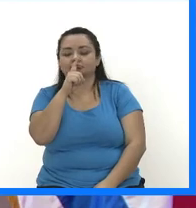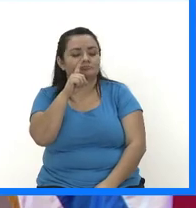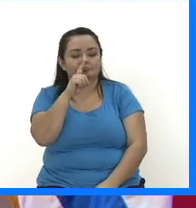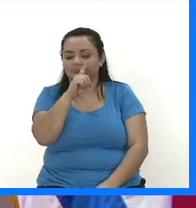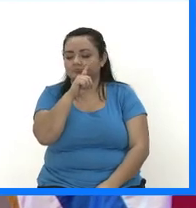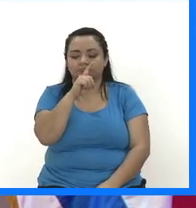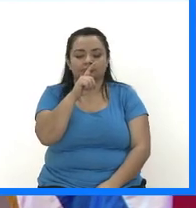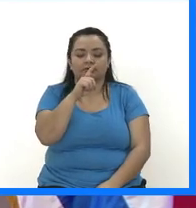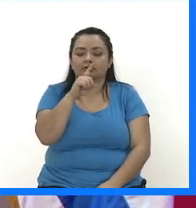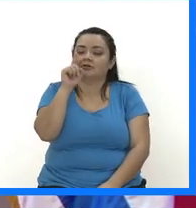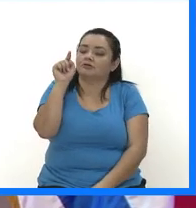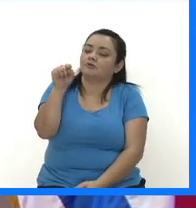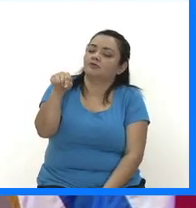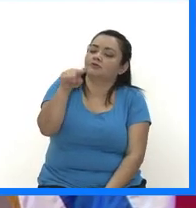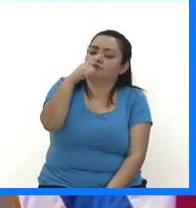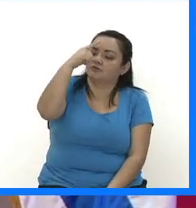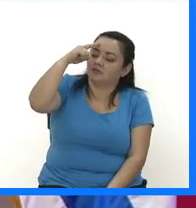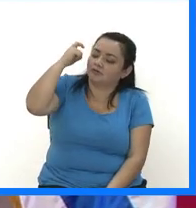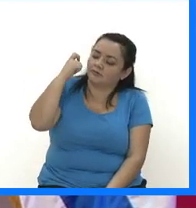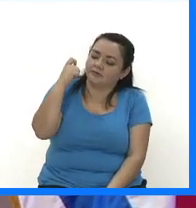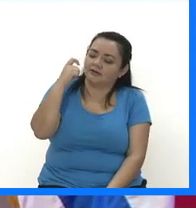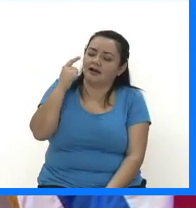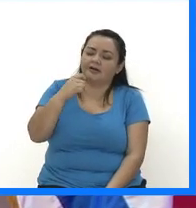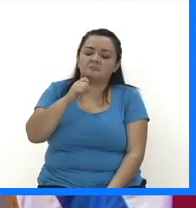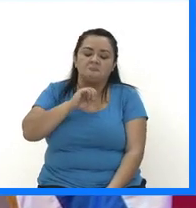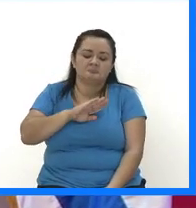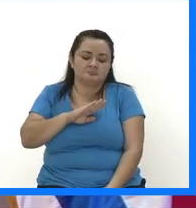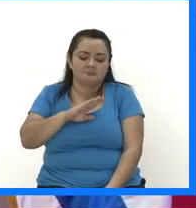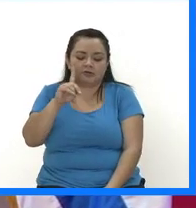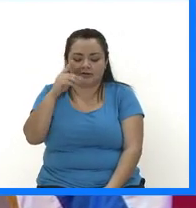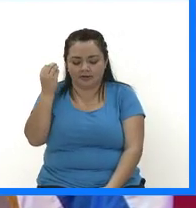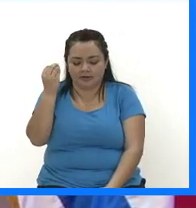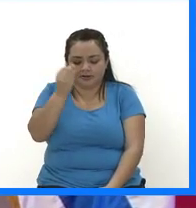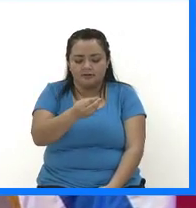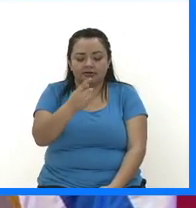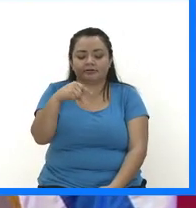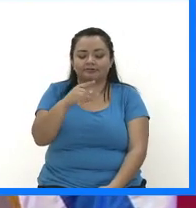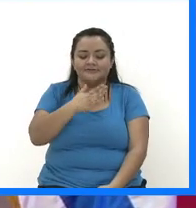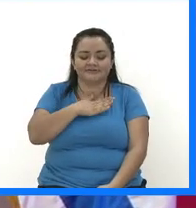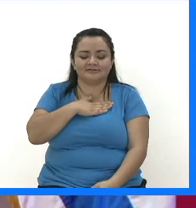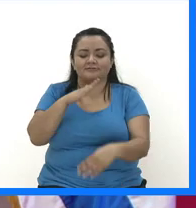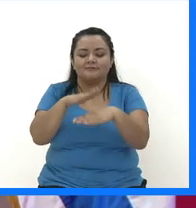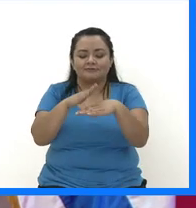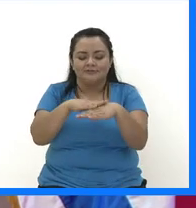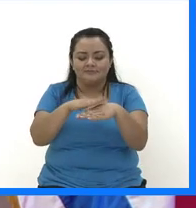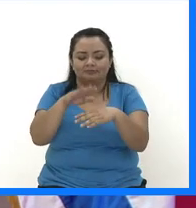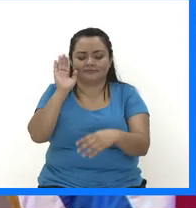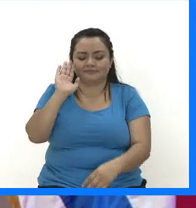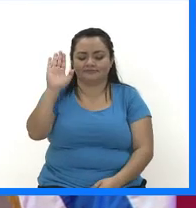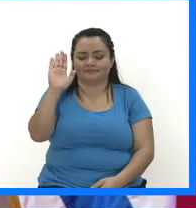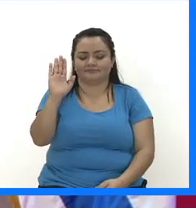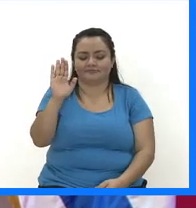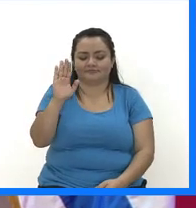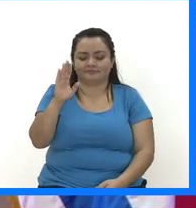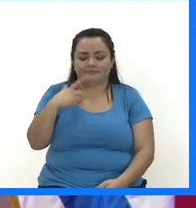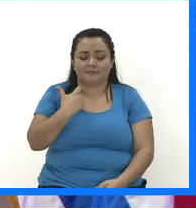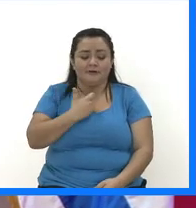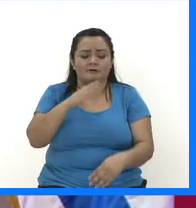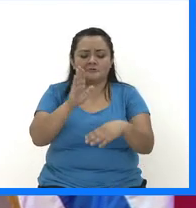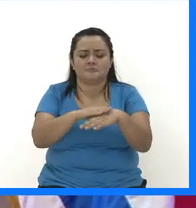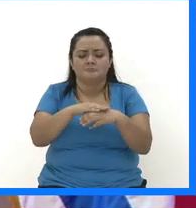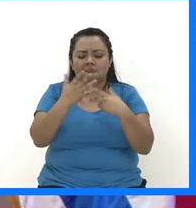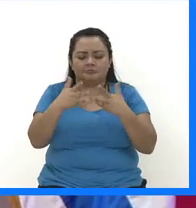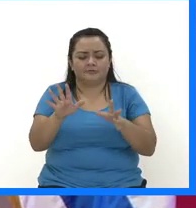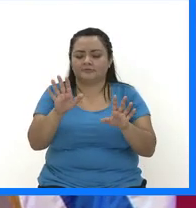padre recuerdan a las personas que están desmotivadas que tienen un llamado de parte tuya y no sólo un llamado